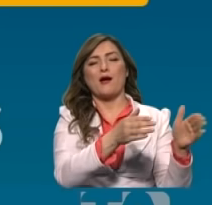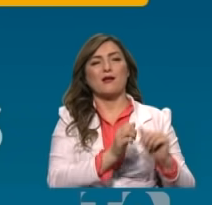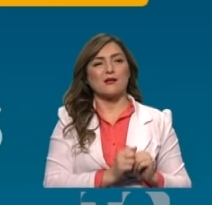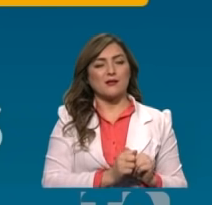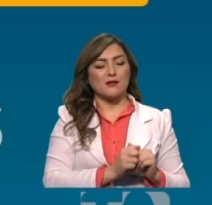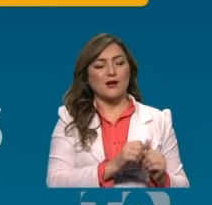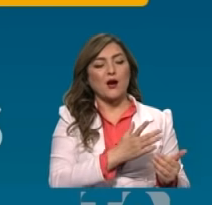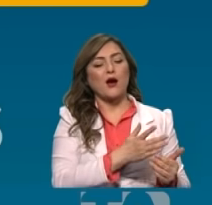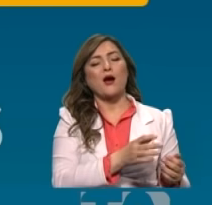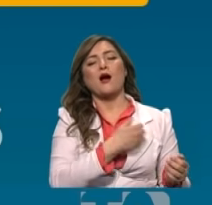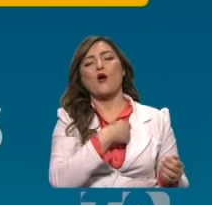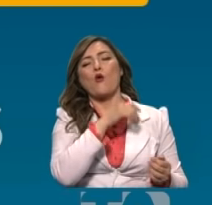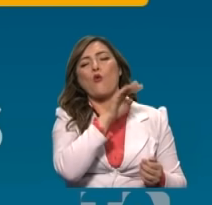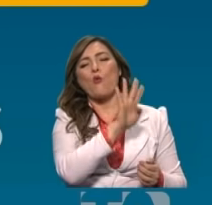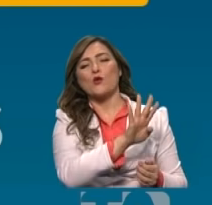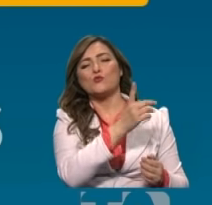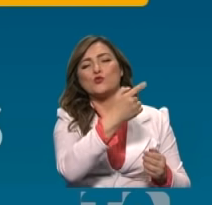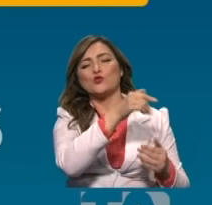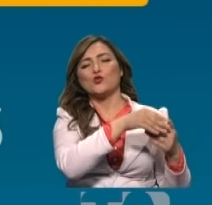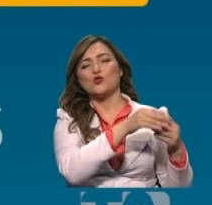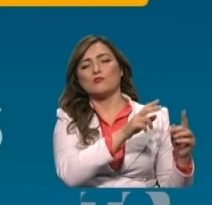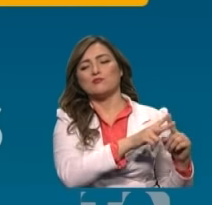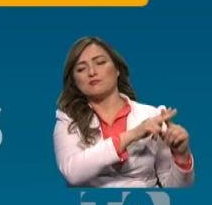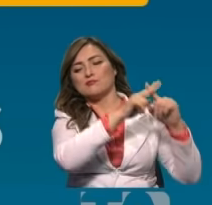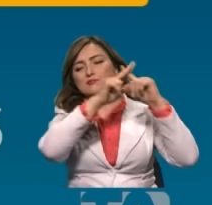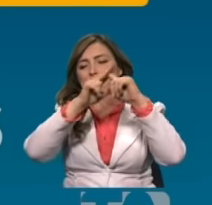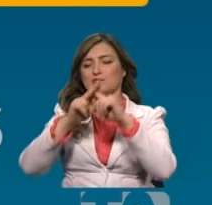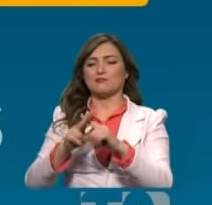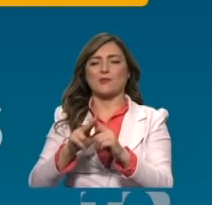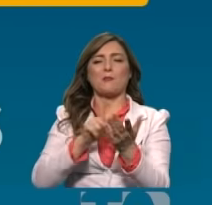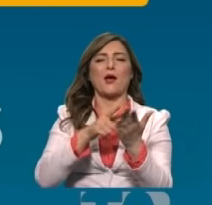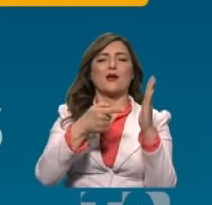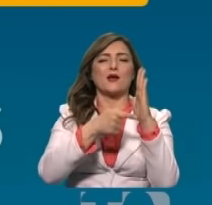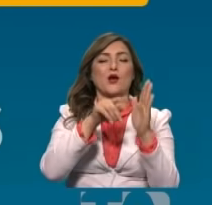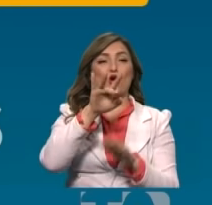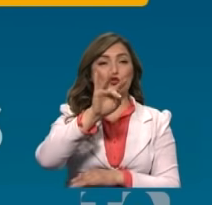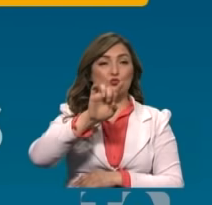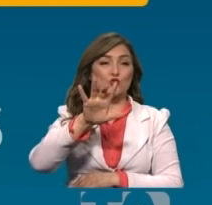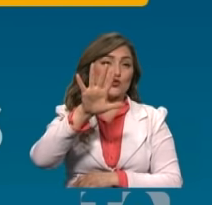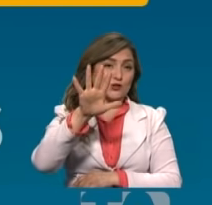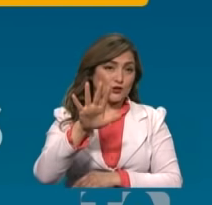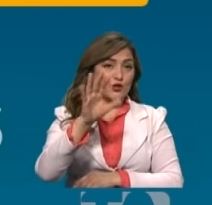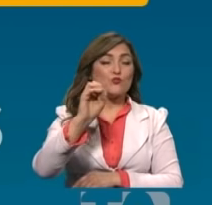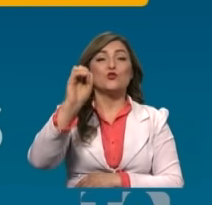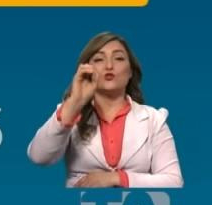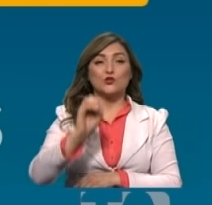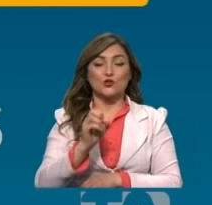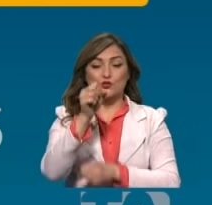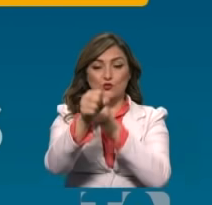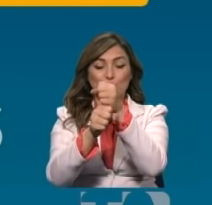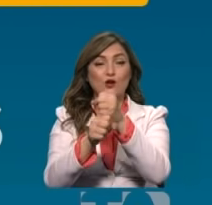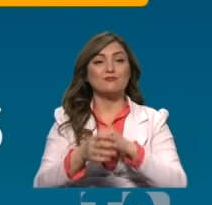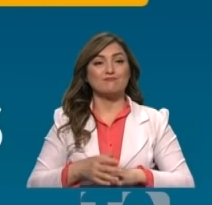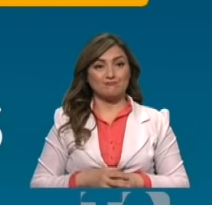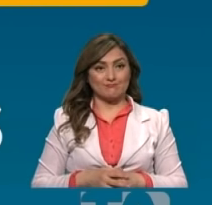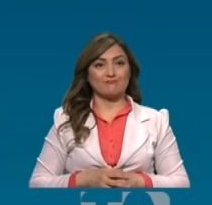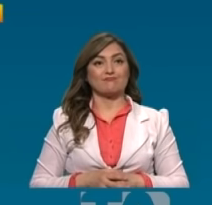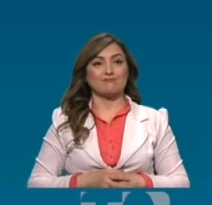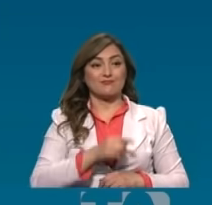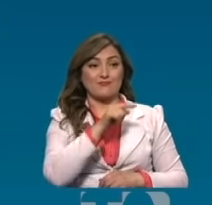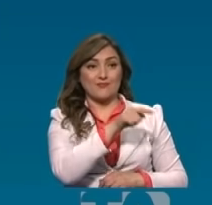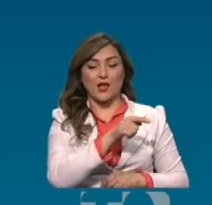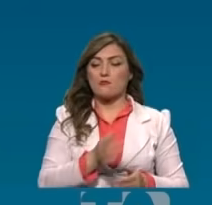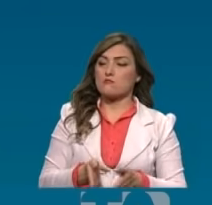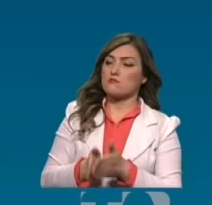4 millones de dólares como préstamo al 8,5% de interés anual. Por pedido de la compañía panameña, los pagos